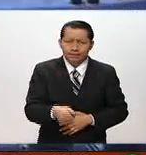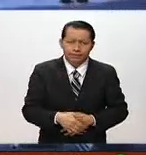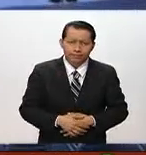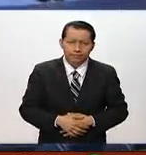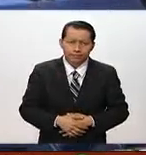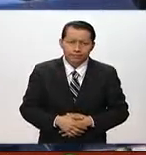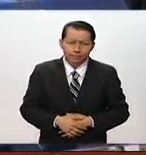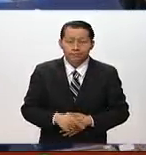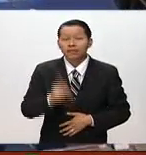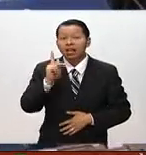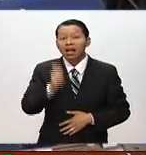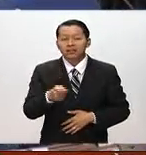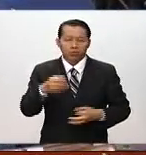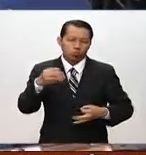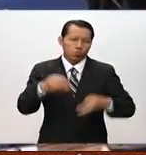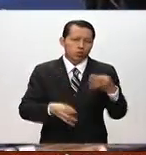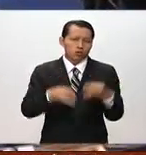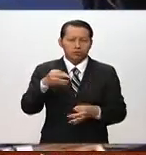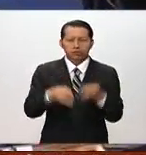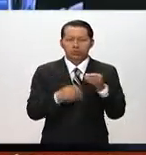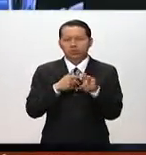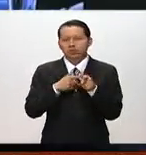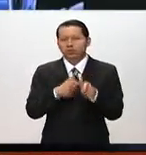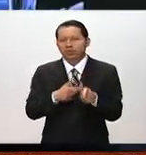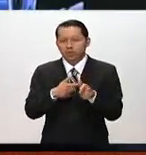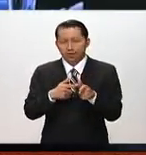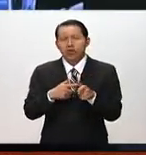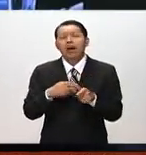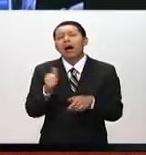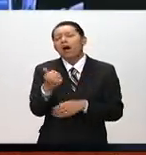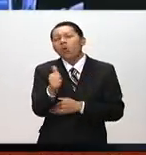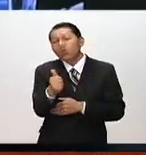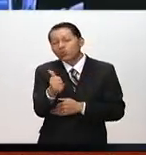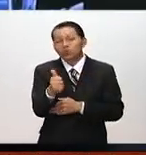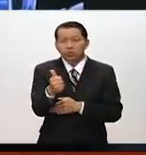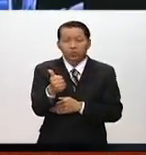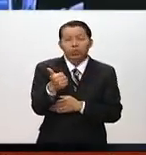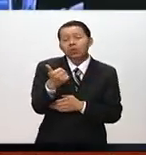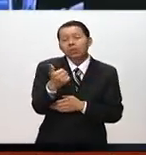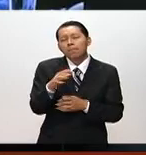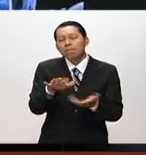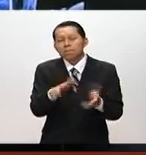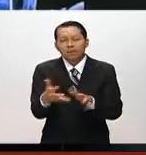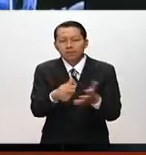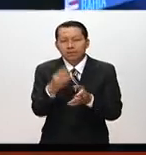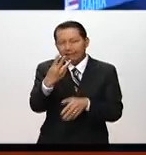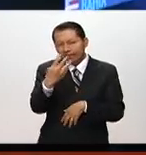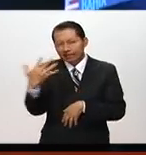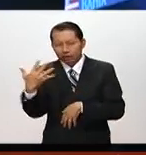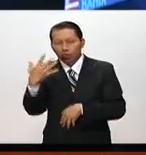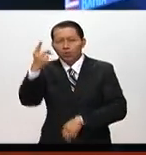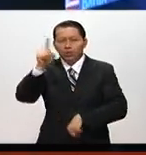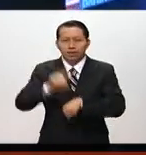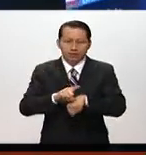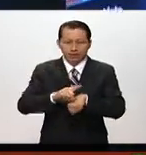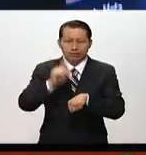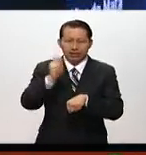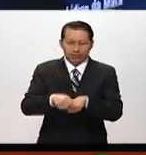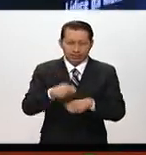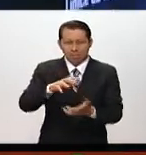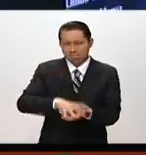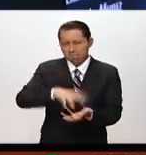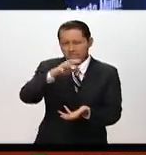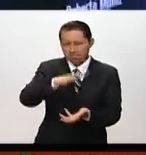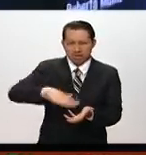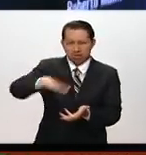sigue? Bueno, pues el juicio continuará a finales de agosto y durará entre 3 y 5 días. Para destituir a Rousseff se necesita mayoría calificada,